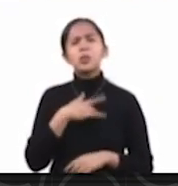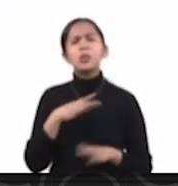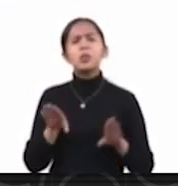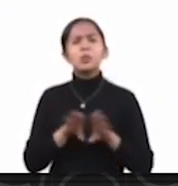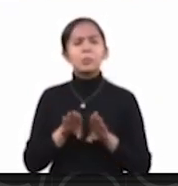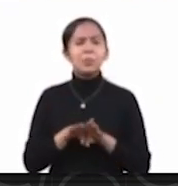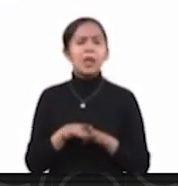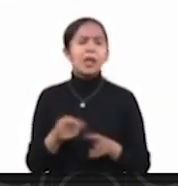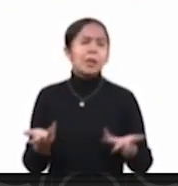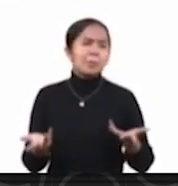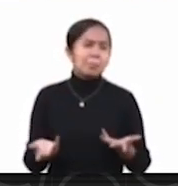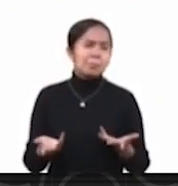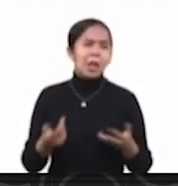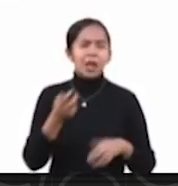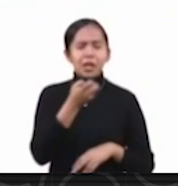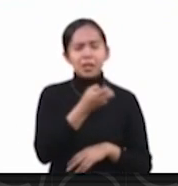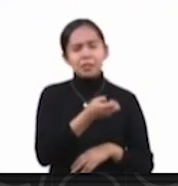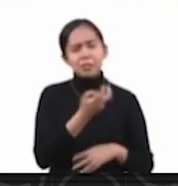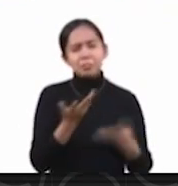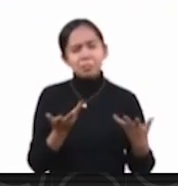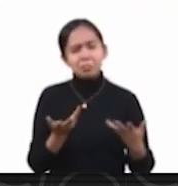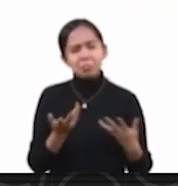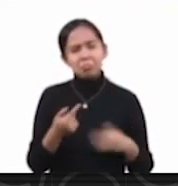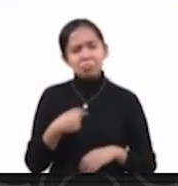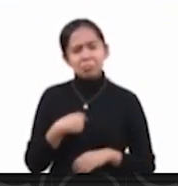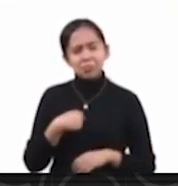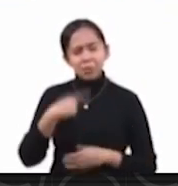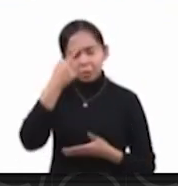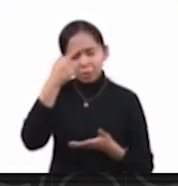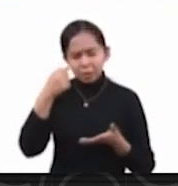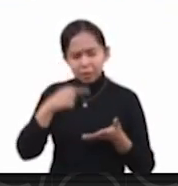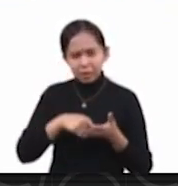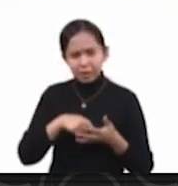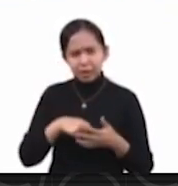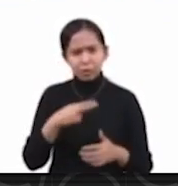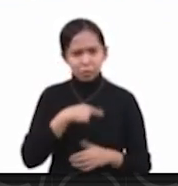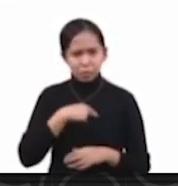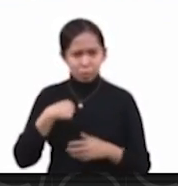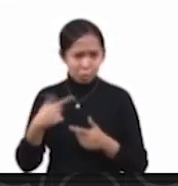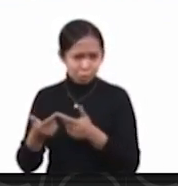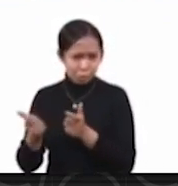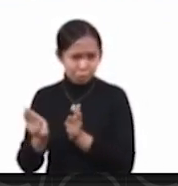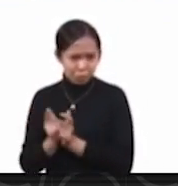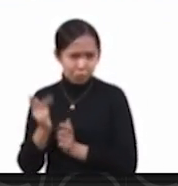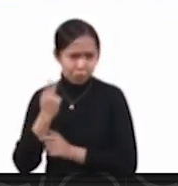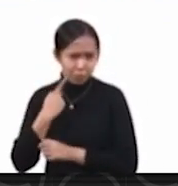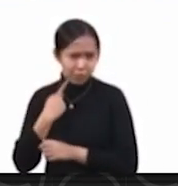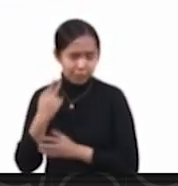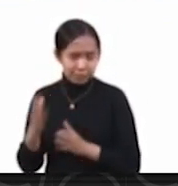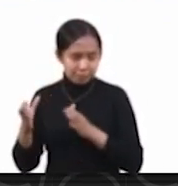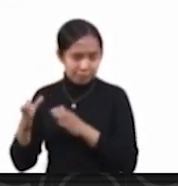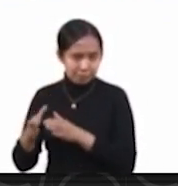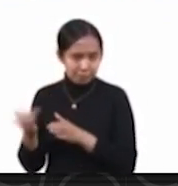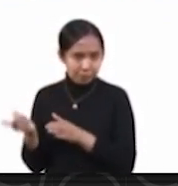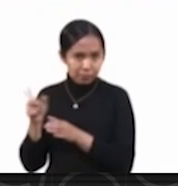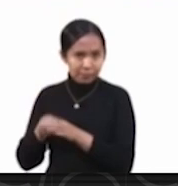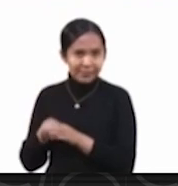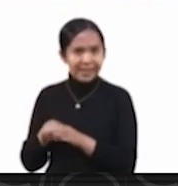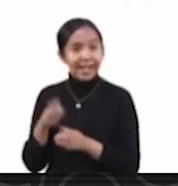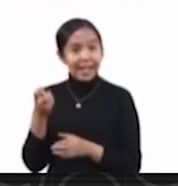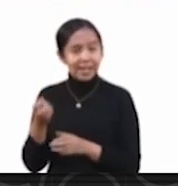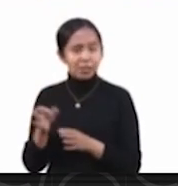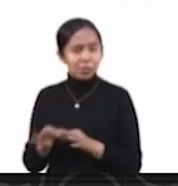y unidad. Yo creo que el movimiento que representamos es